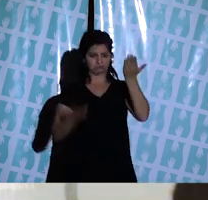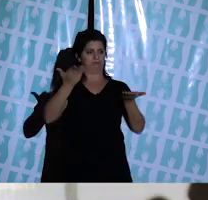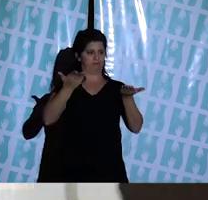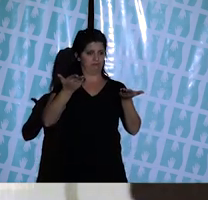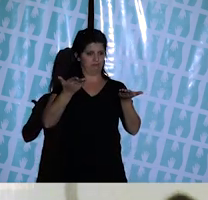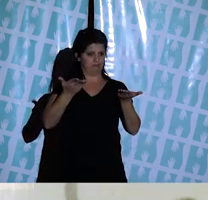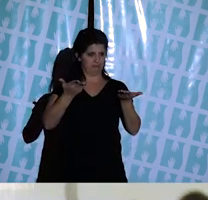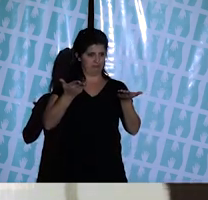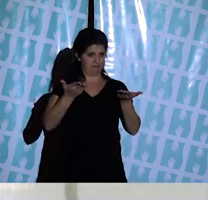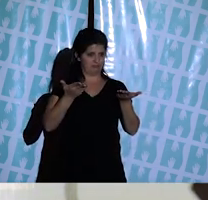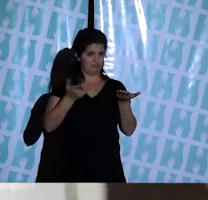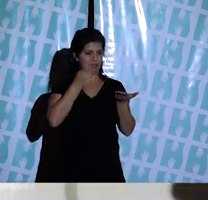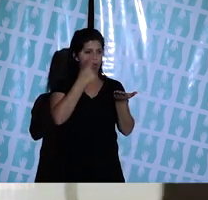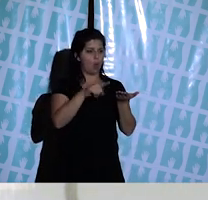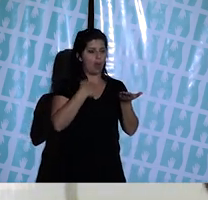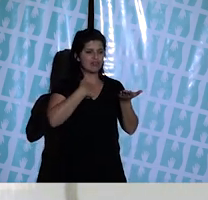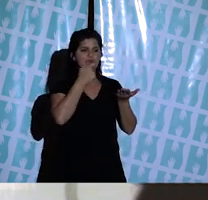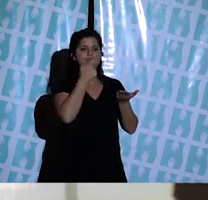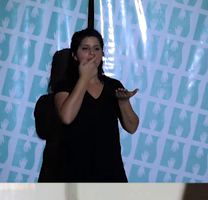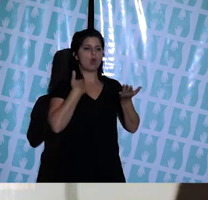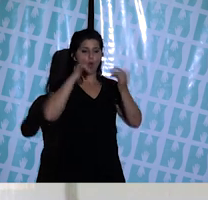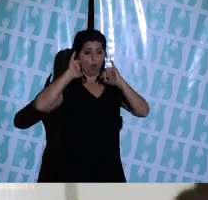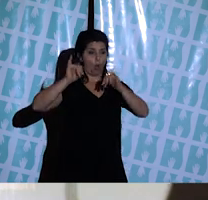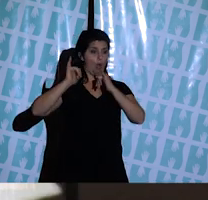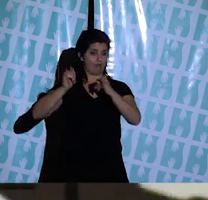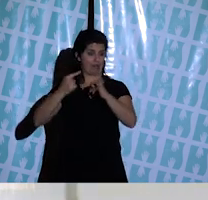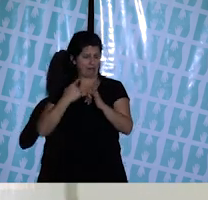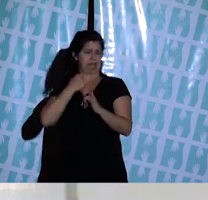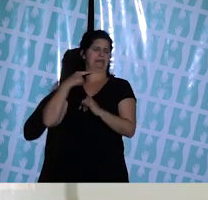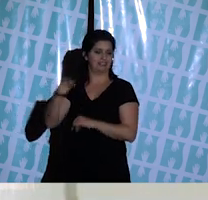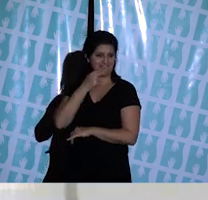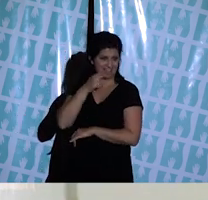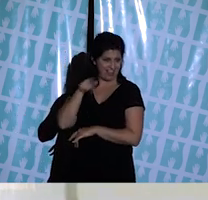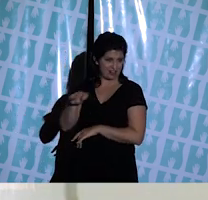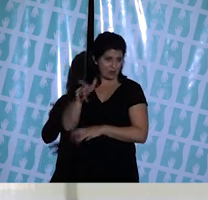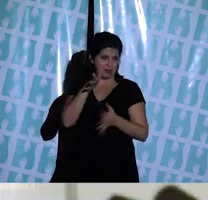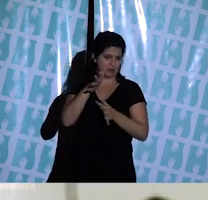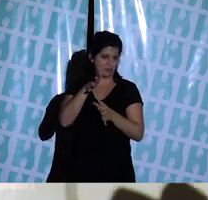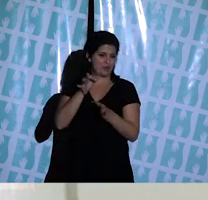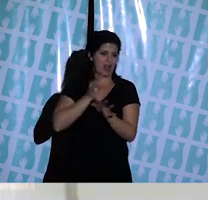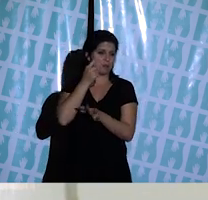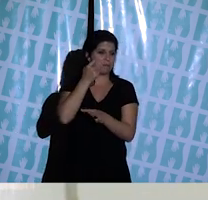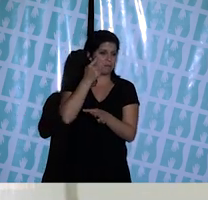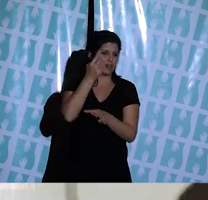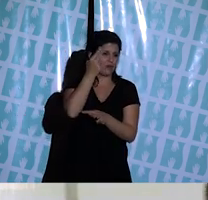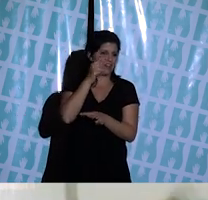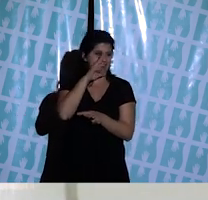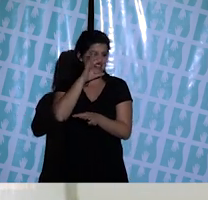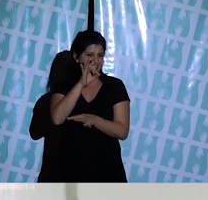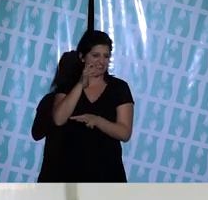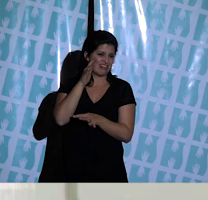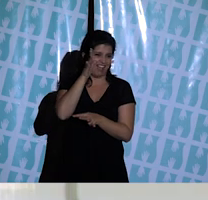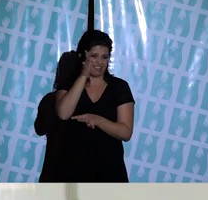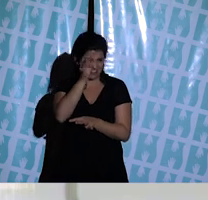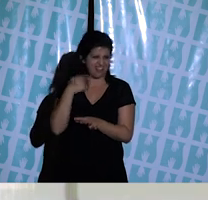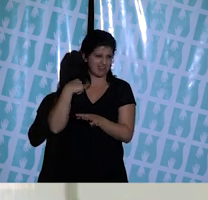A muchos jóvenes, cuando los agarraron con el primer cigarrillo en la década de los 60, 70, el padre les hacía fumar la